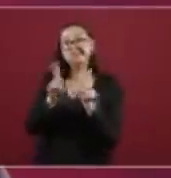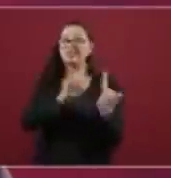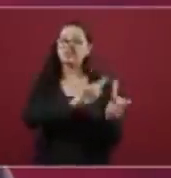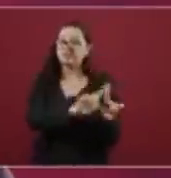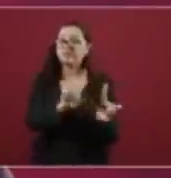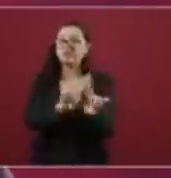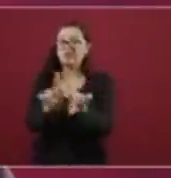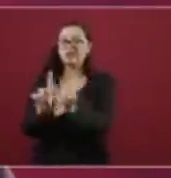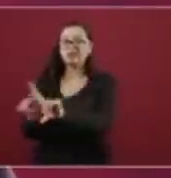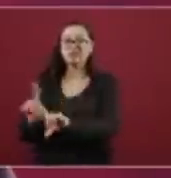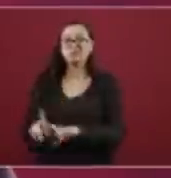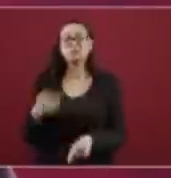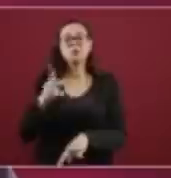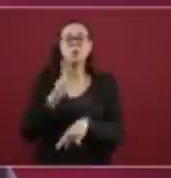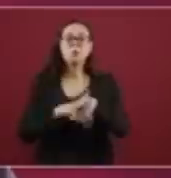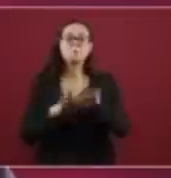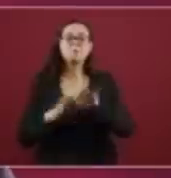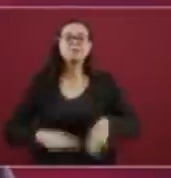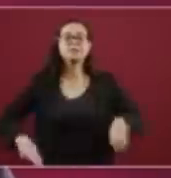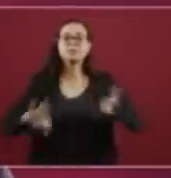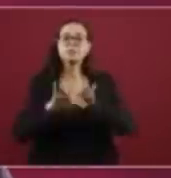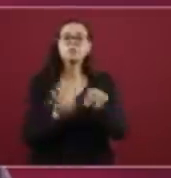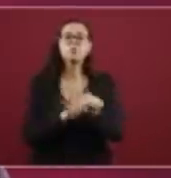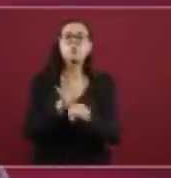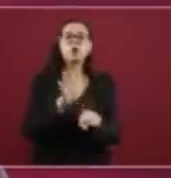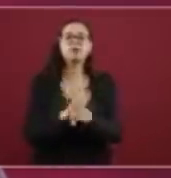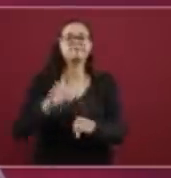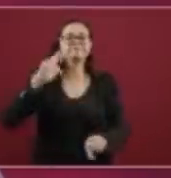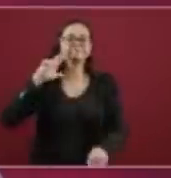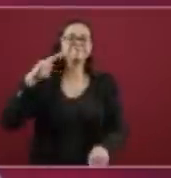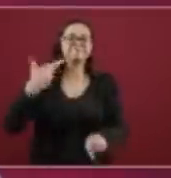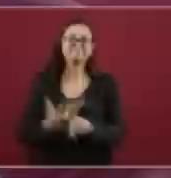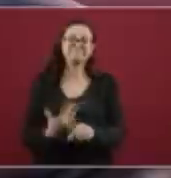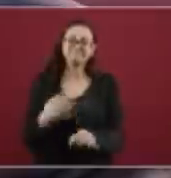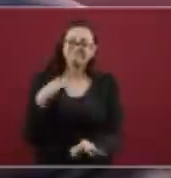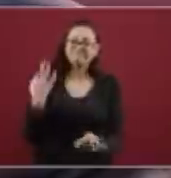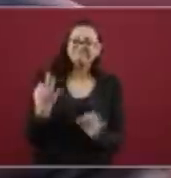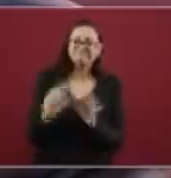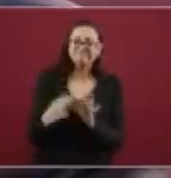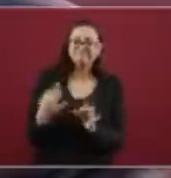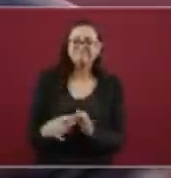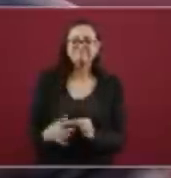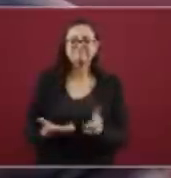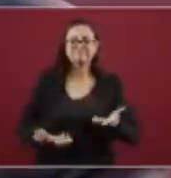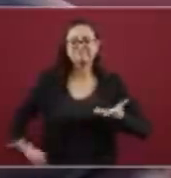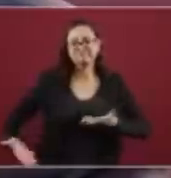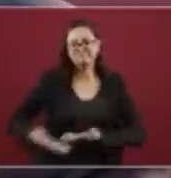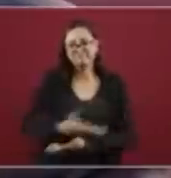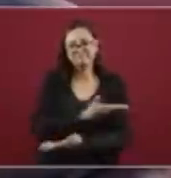y lo más importante es manejarlo con responsabilidad y que haya cooperación